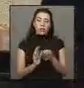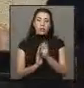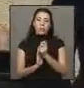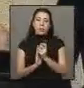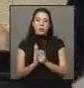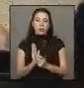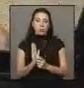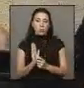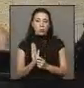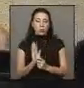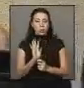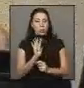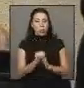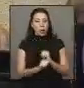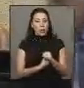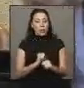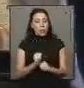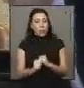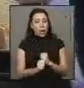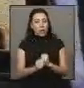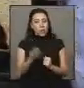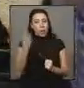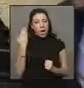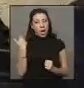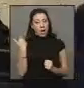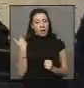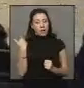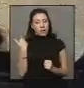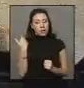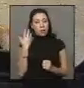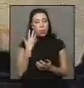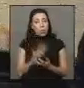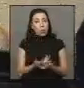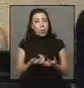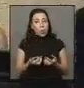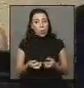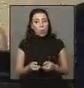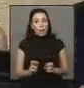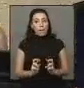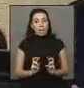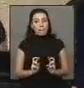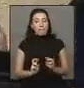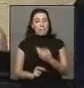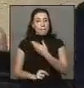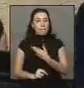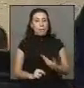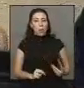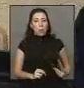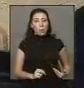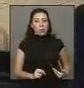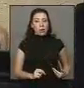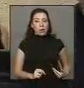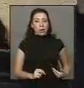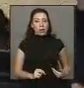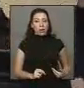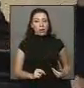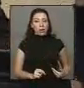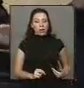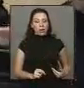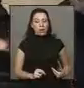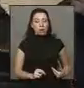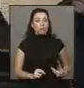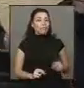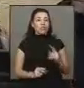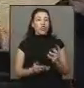presupuestaria. En los cuatro años pasados hubo ocasiones en que el gobierno llegó sin